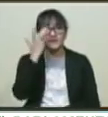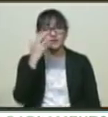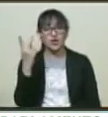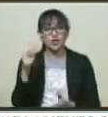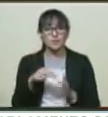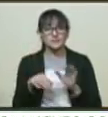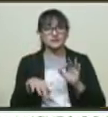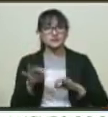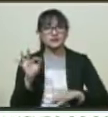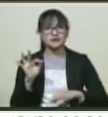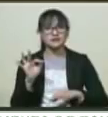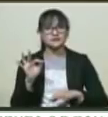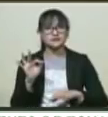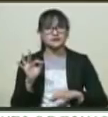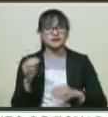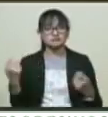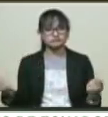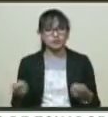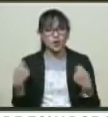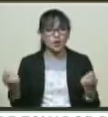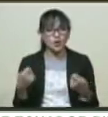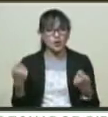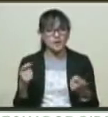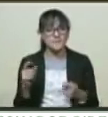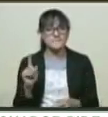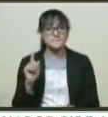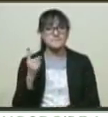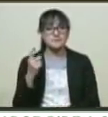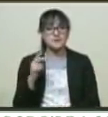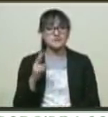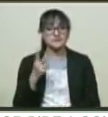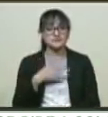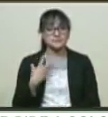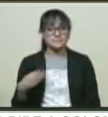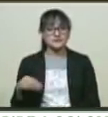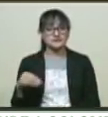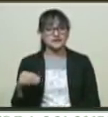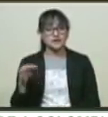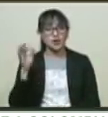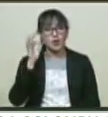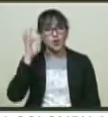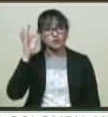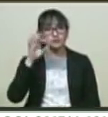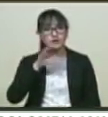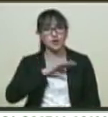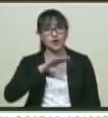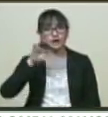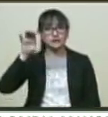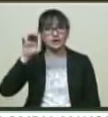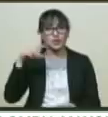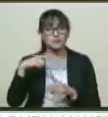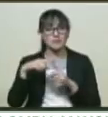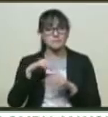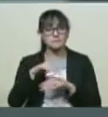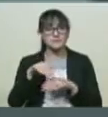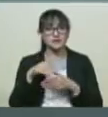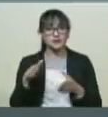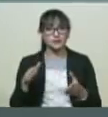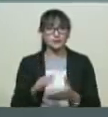2013 fue promovido a primer vicepresidente de los consejos de estados y de ministros